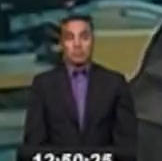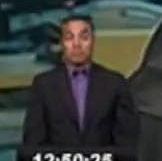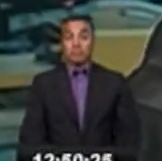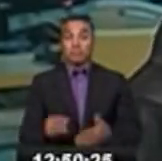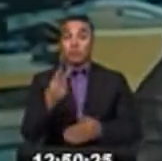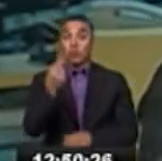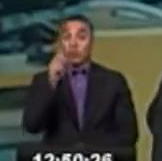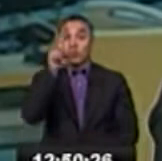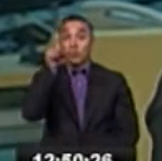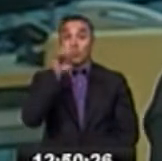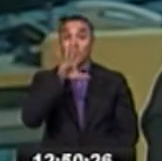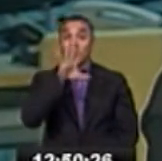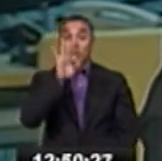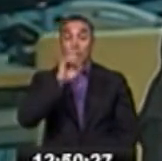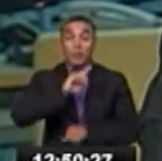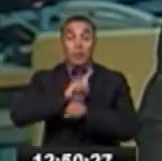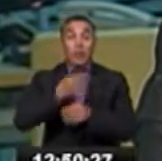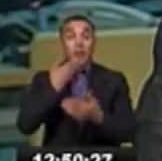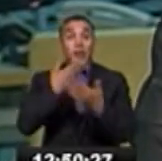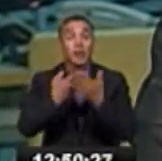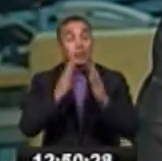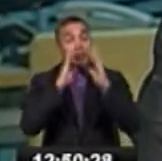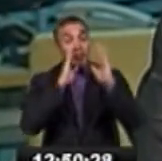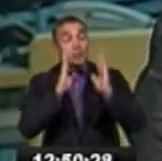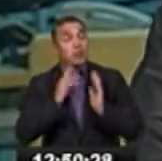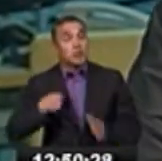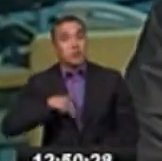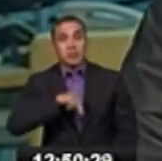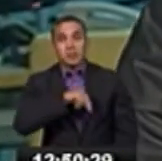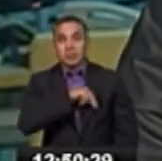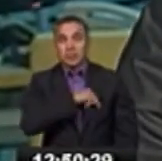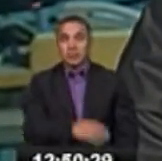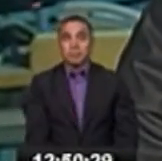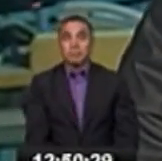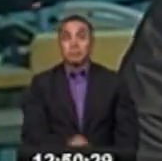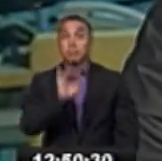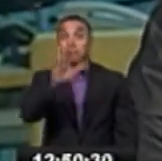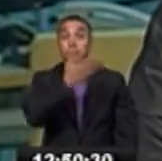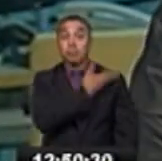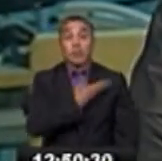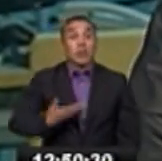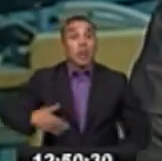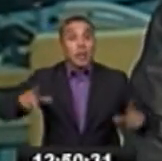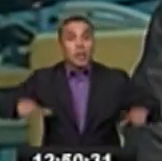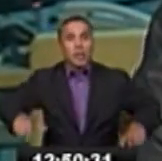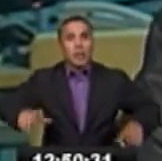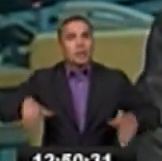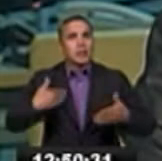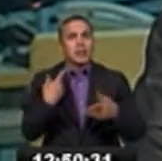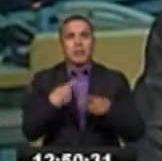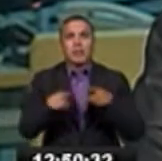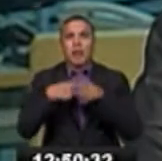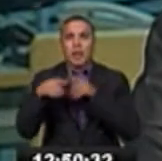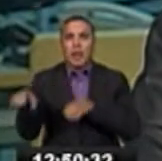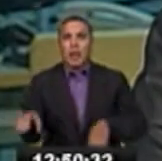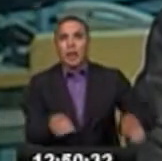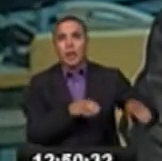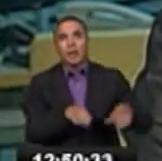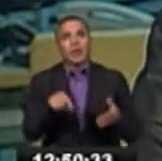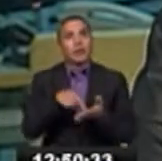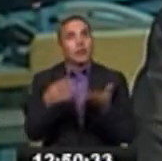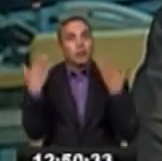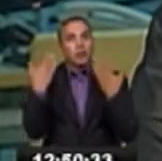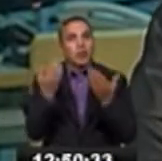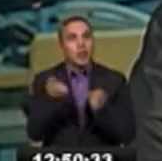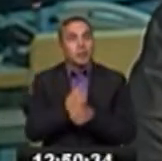Bien, amigos, 12 horas con 50 minutos. Gracias por su preferencia. El presidente Lenín Moreno cumplió diversas actividades en Guayaquil.